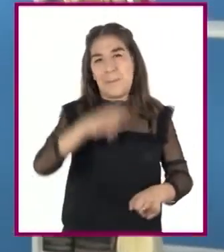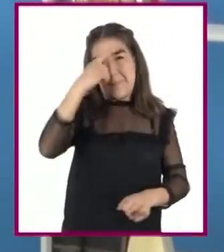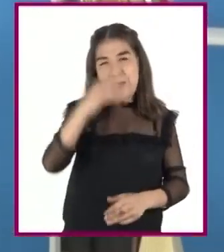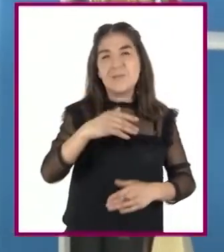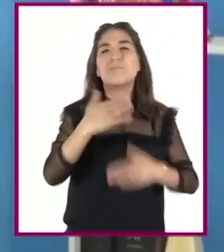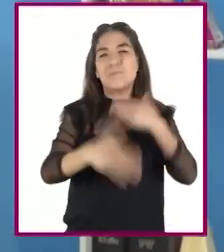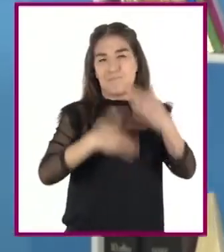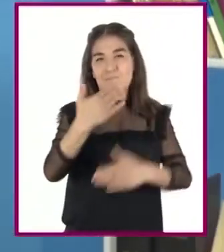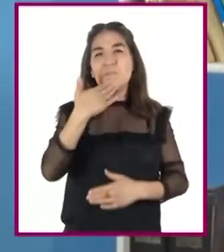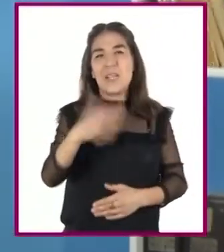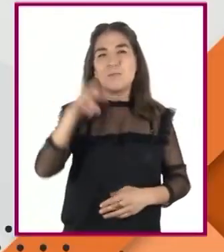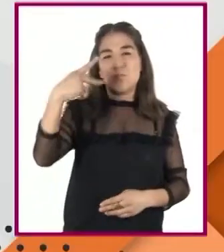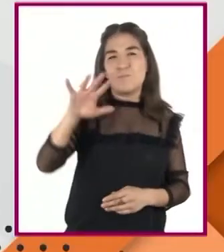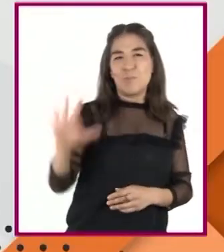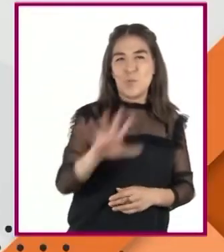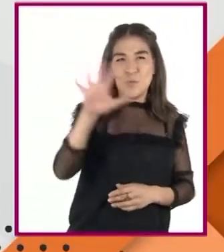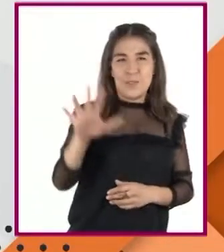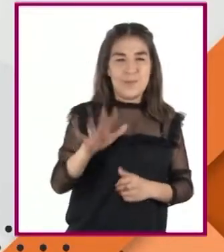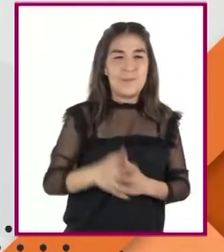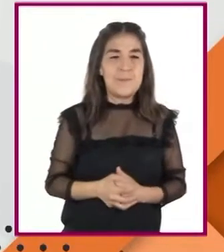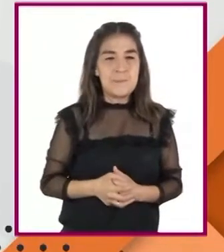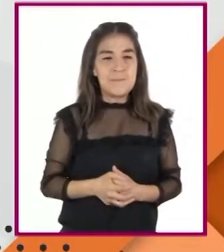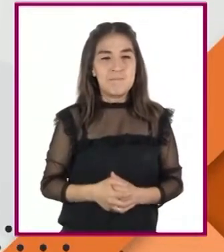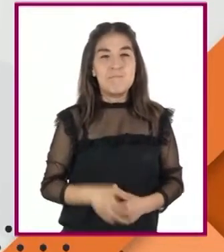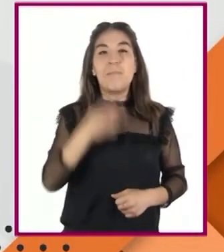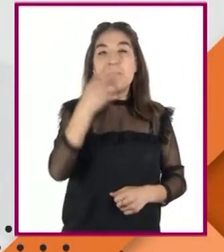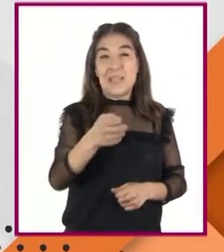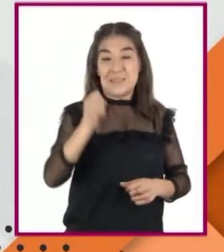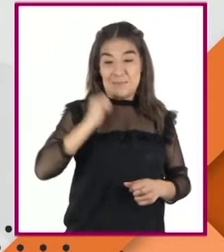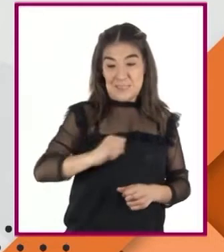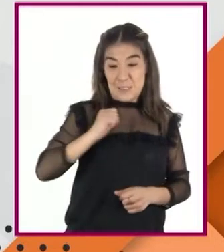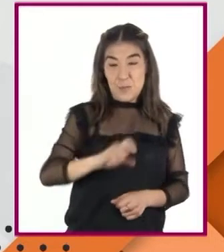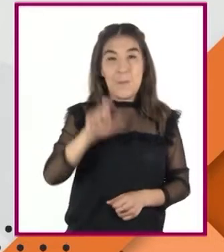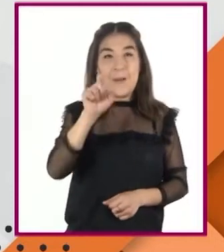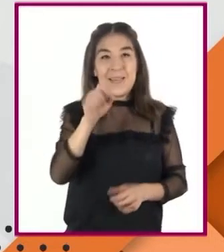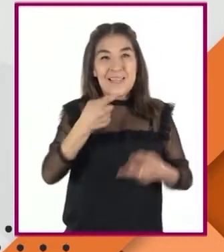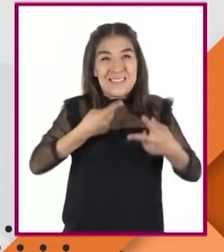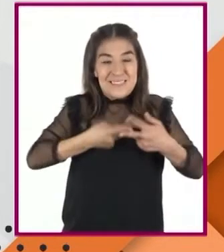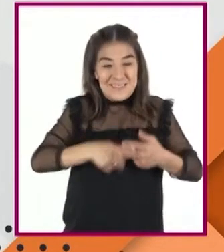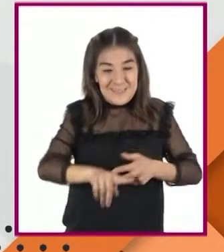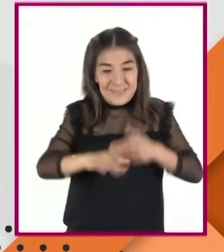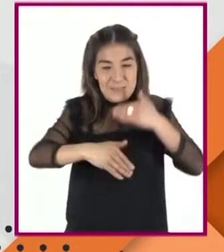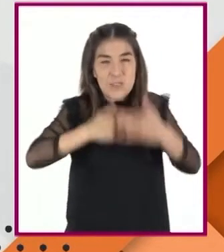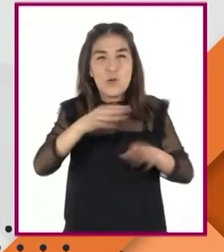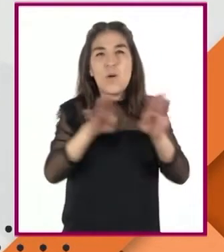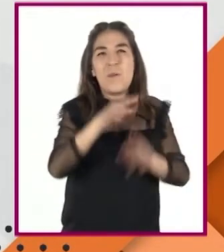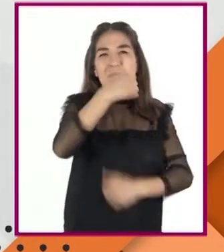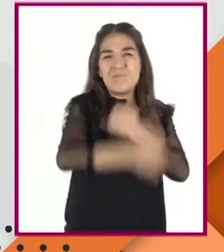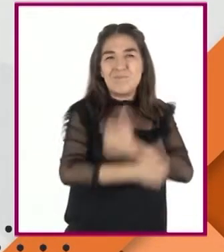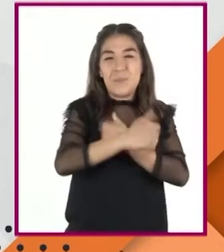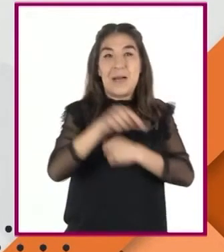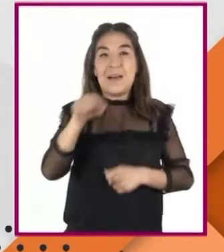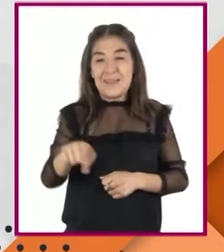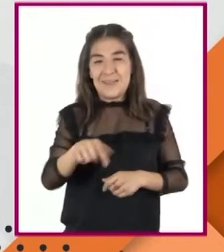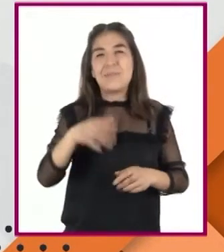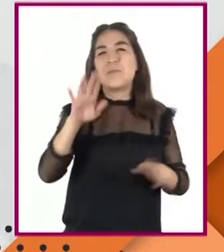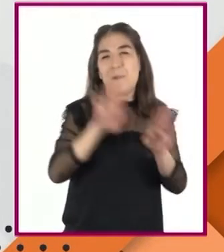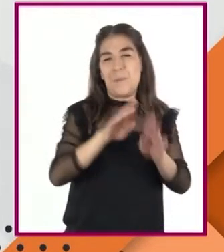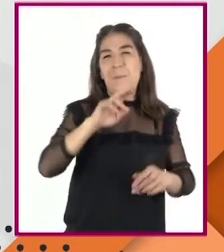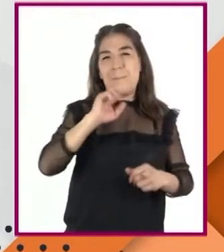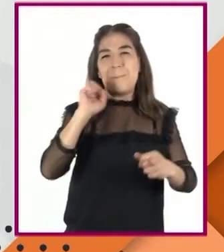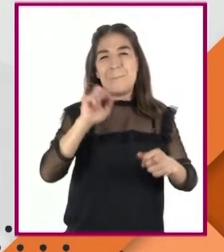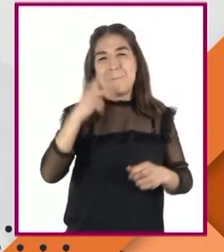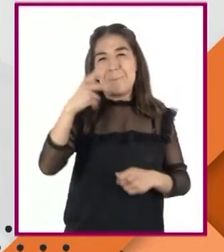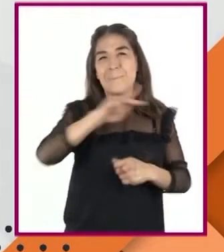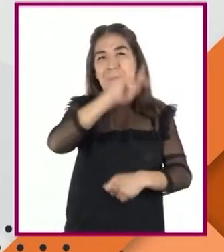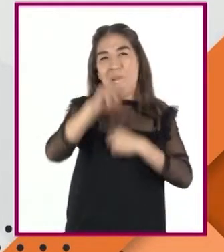del continente. Al comenzar el siglo XX, la rivalidad entre las potencias había aumentado por